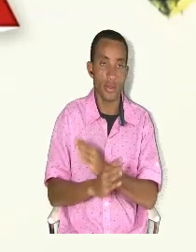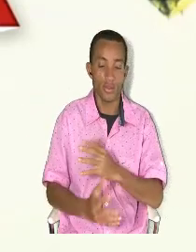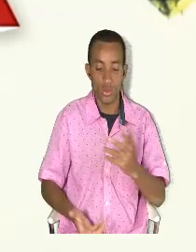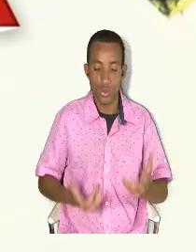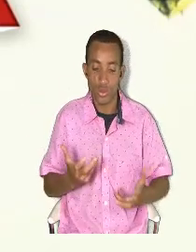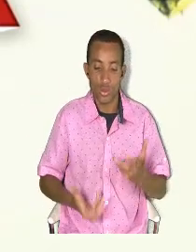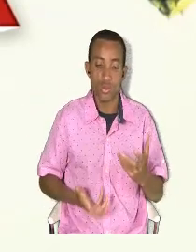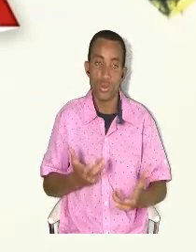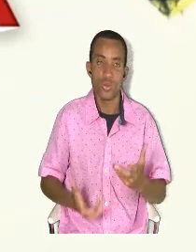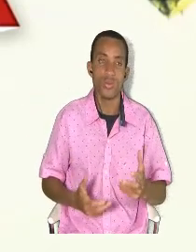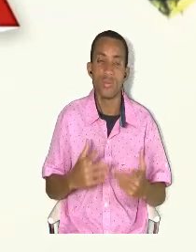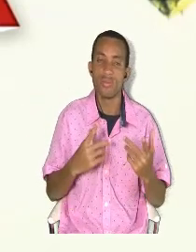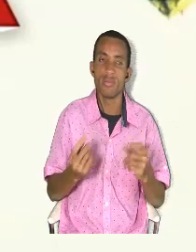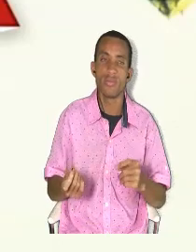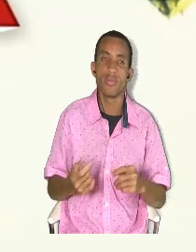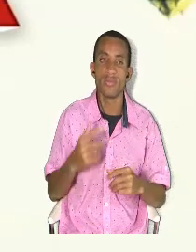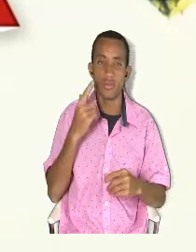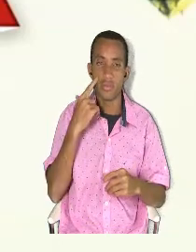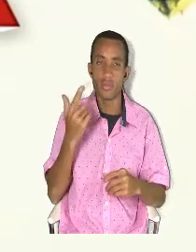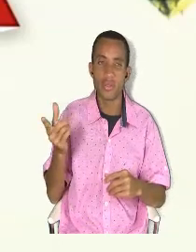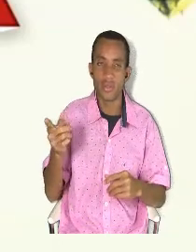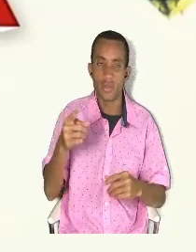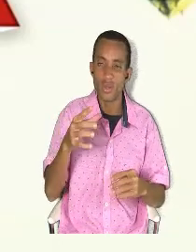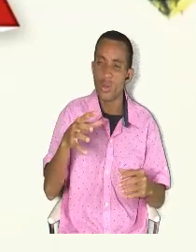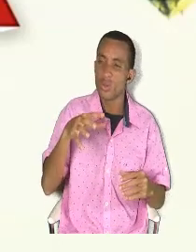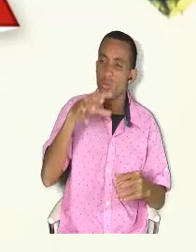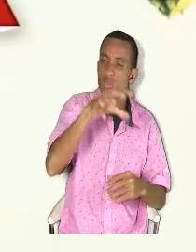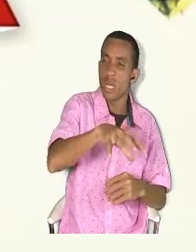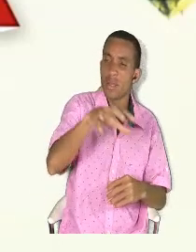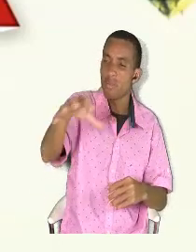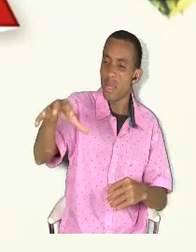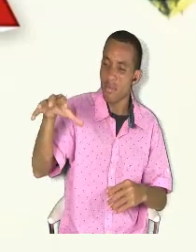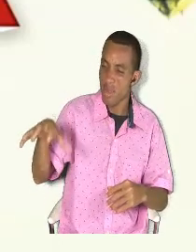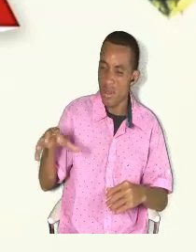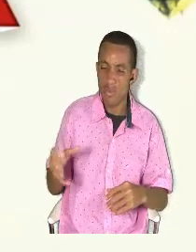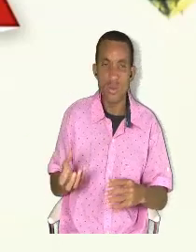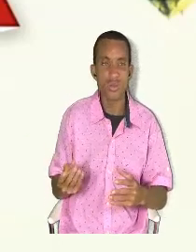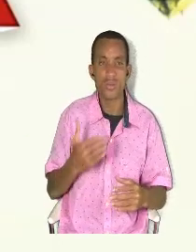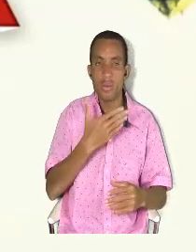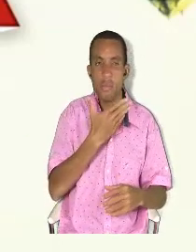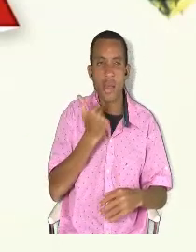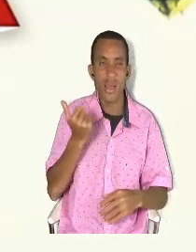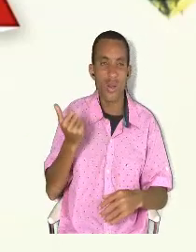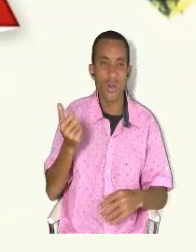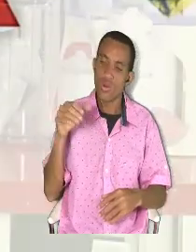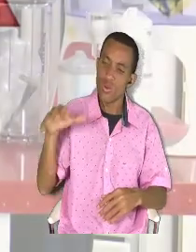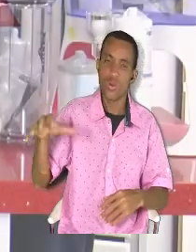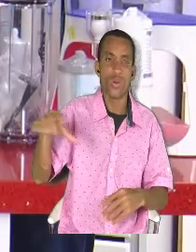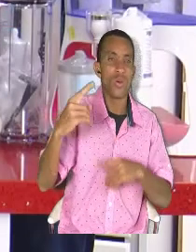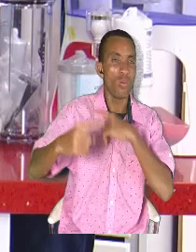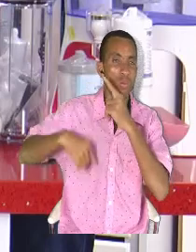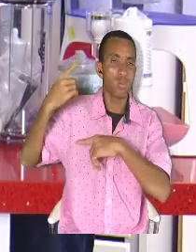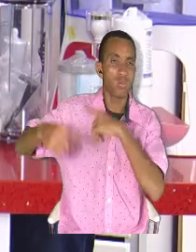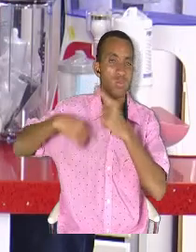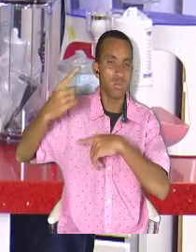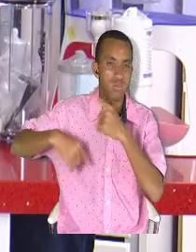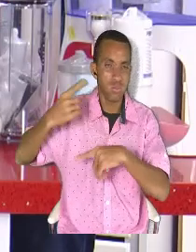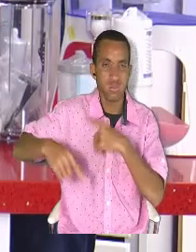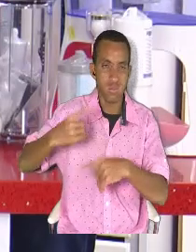don Miguel, cuénteme, yo veo muchos filtros, cuénteme, me habló de este que es el mejor, que purifica, cerámica, sí. Purifica hasta lo más, sí, sí.